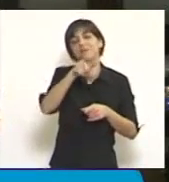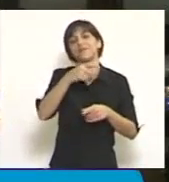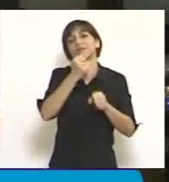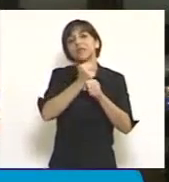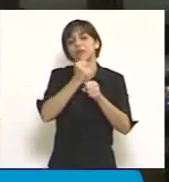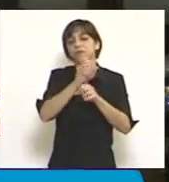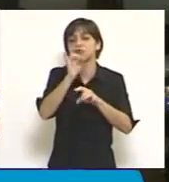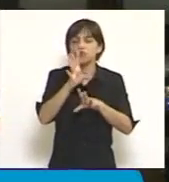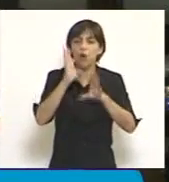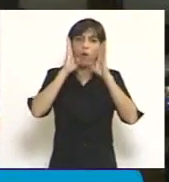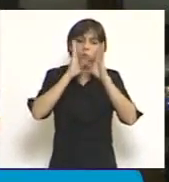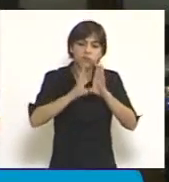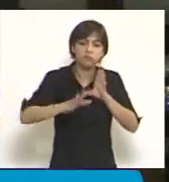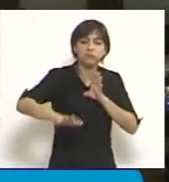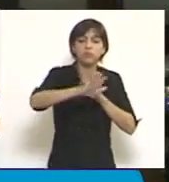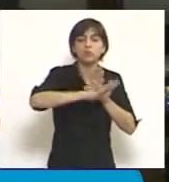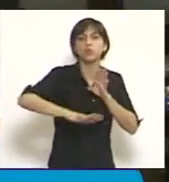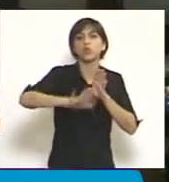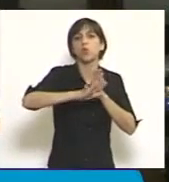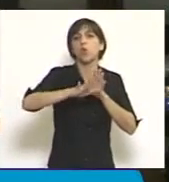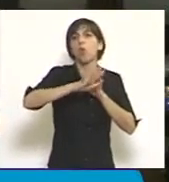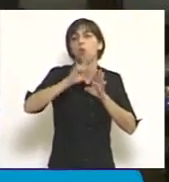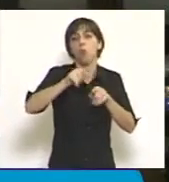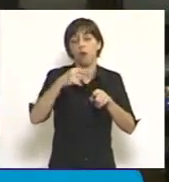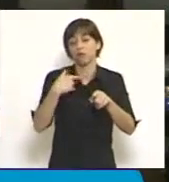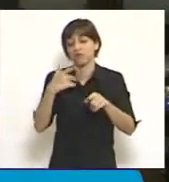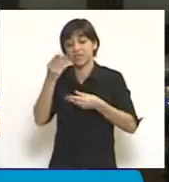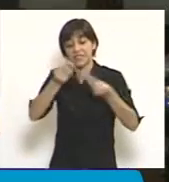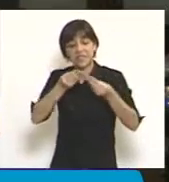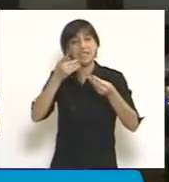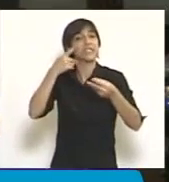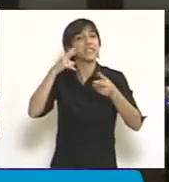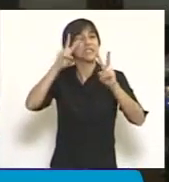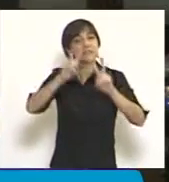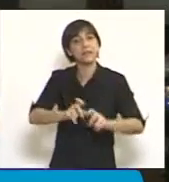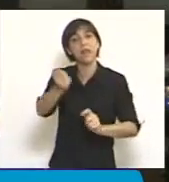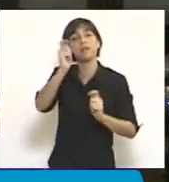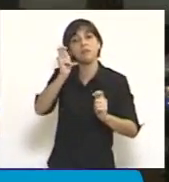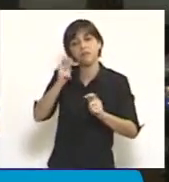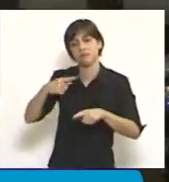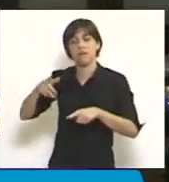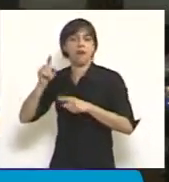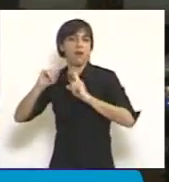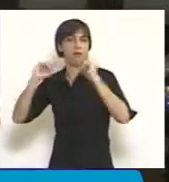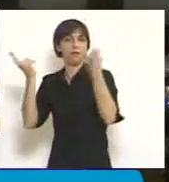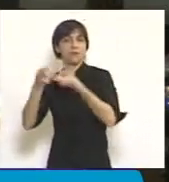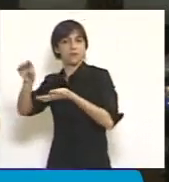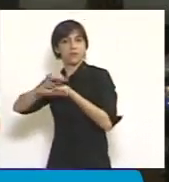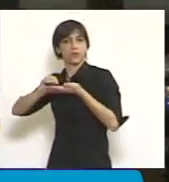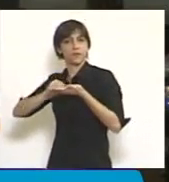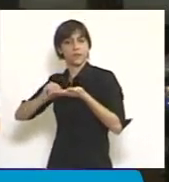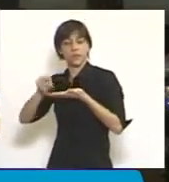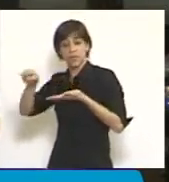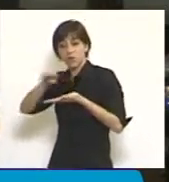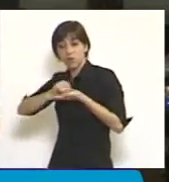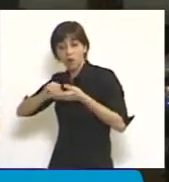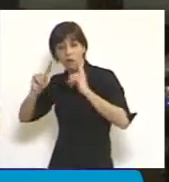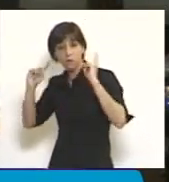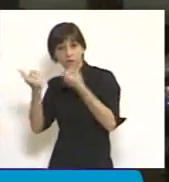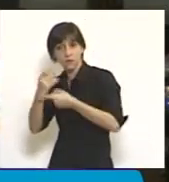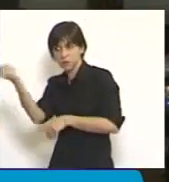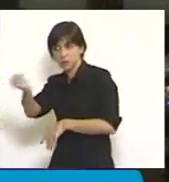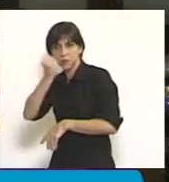las oficinas que van a hacer toda la tarea administrativa que se le saca a los jueces, que van a quedar reducidos solo